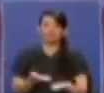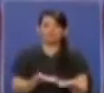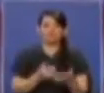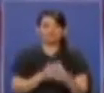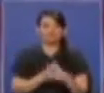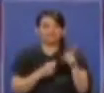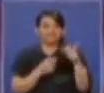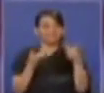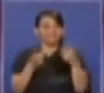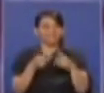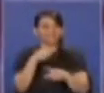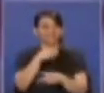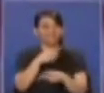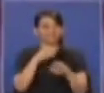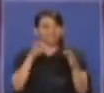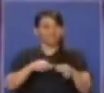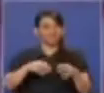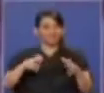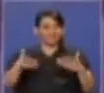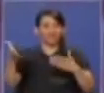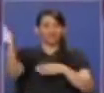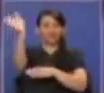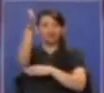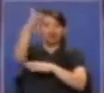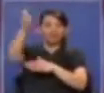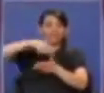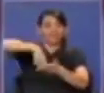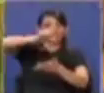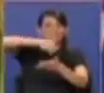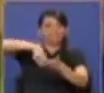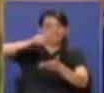hizo firmar la bandera. Esa bandera está firmada